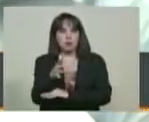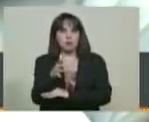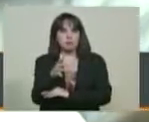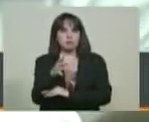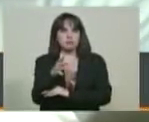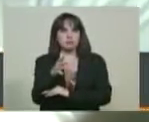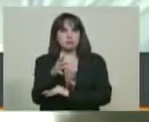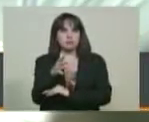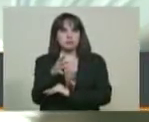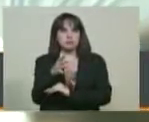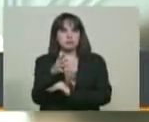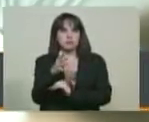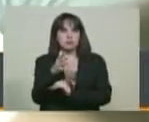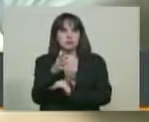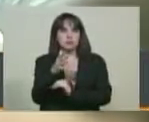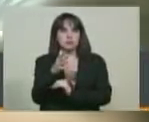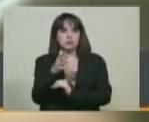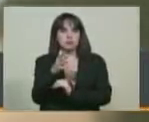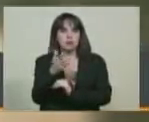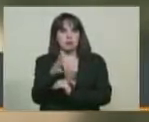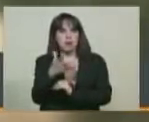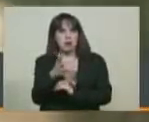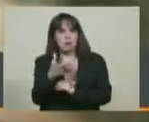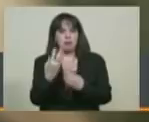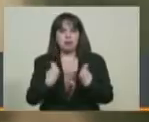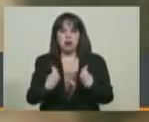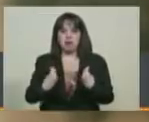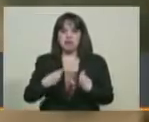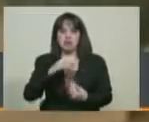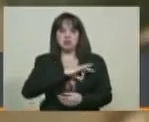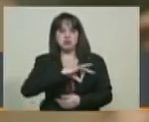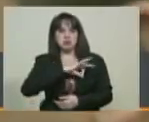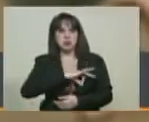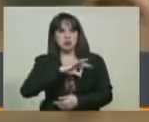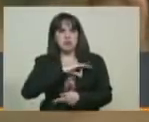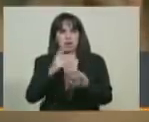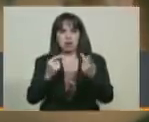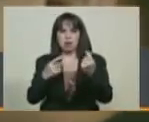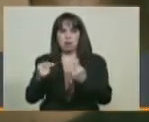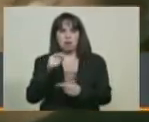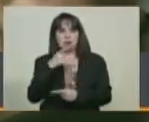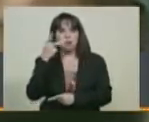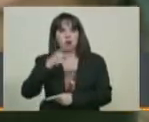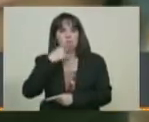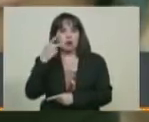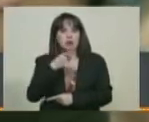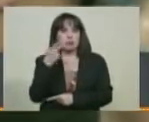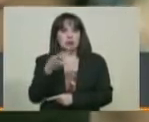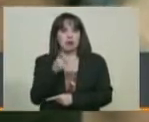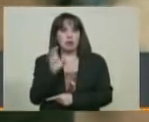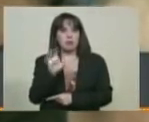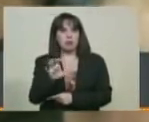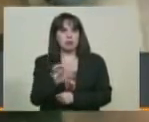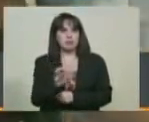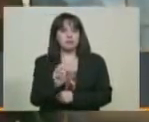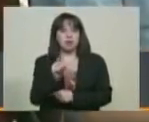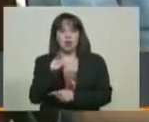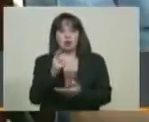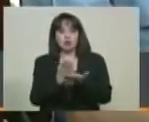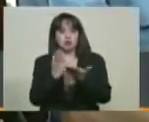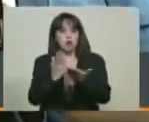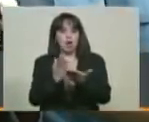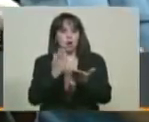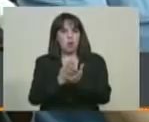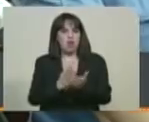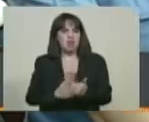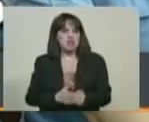ya bajo la conducción de la vida social, económica y política del país. Y su escuela de liderazgo, su